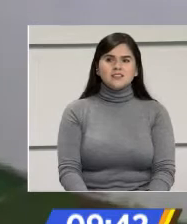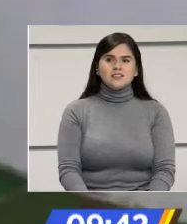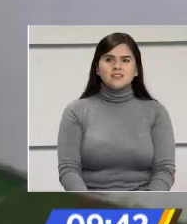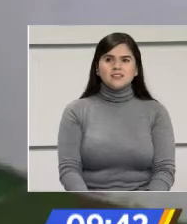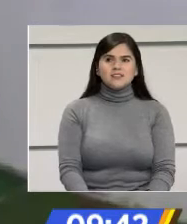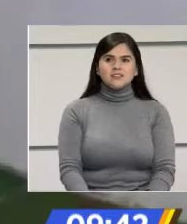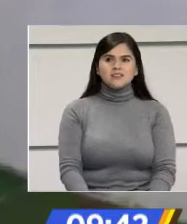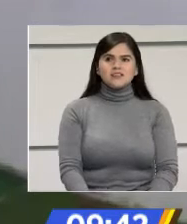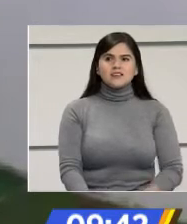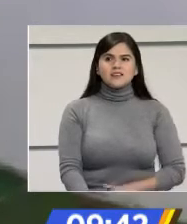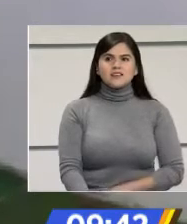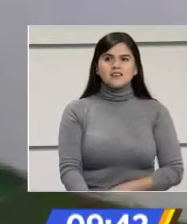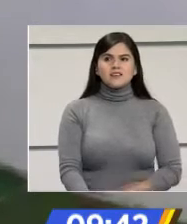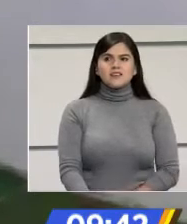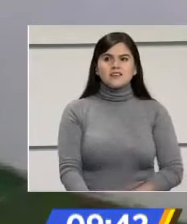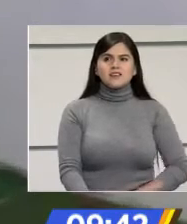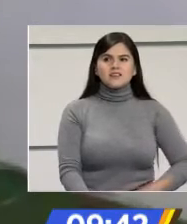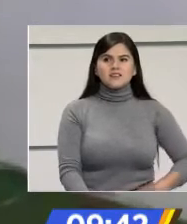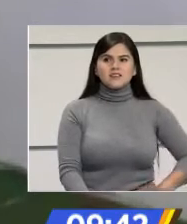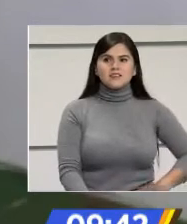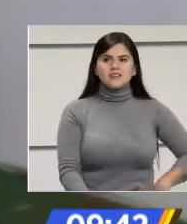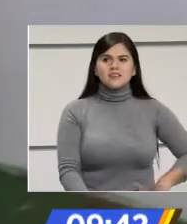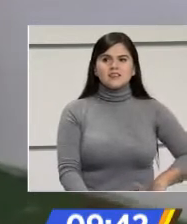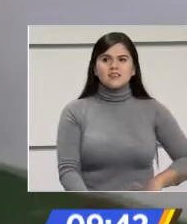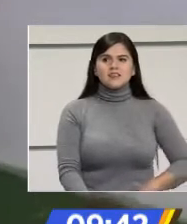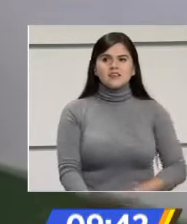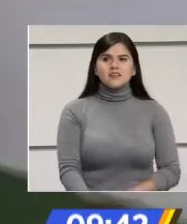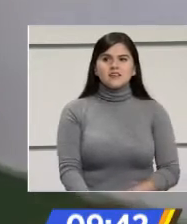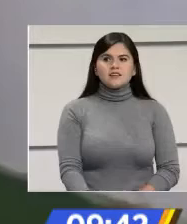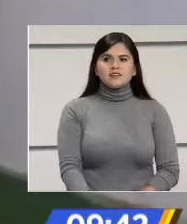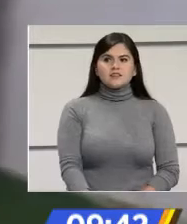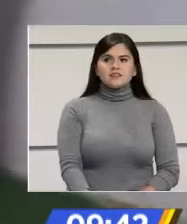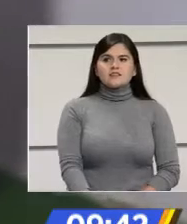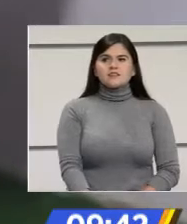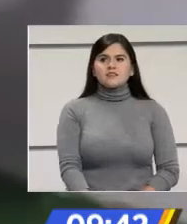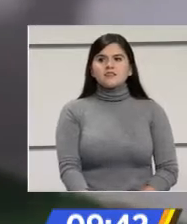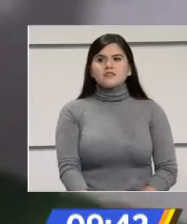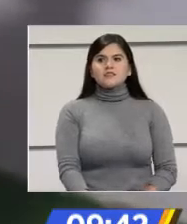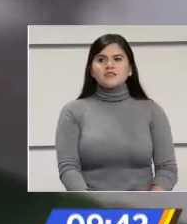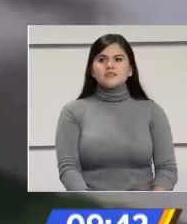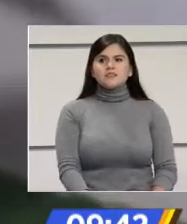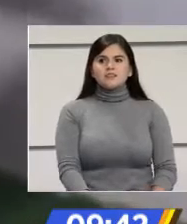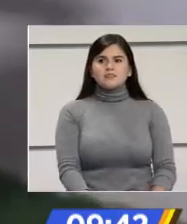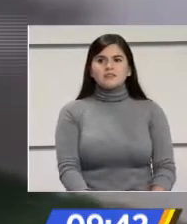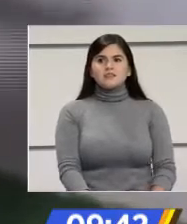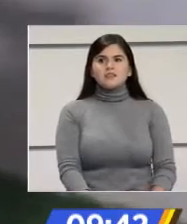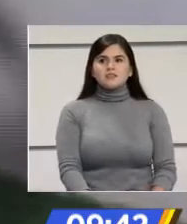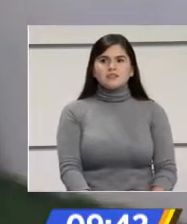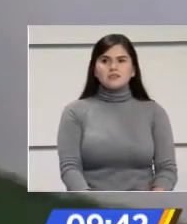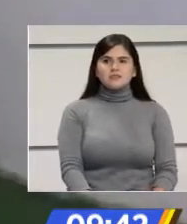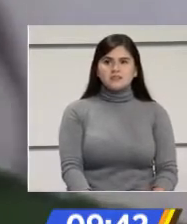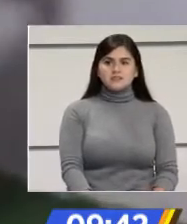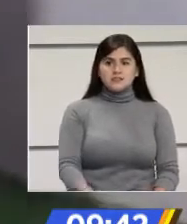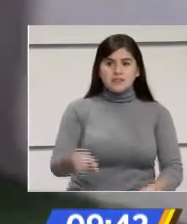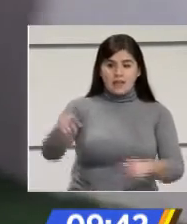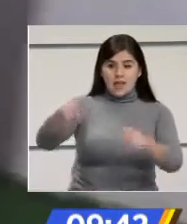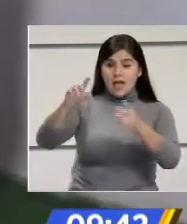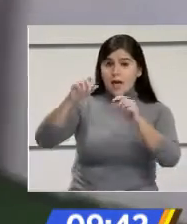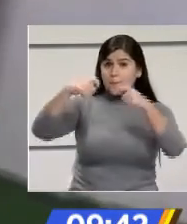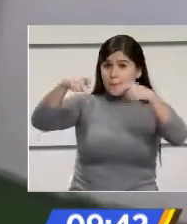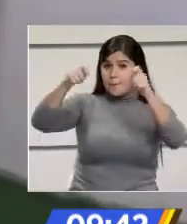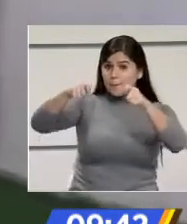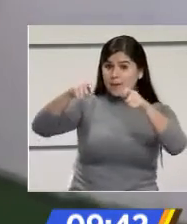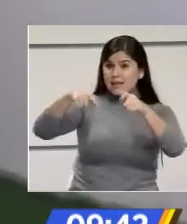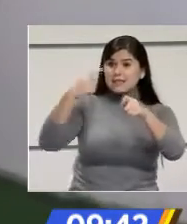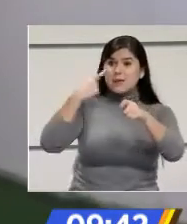ok. Ok, en el torito se supone que es que la chica está toreando, está... Y yo